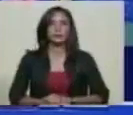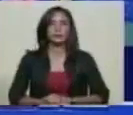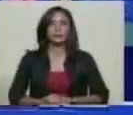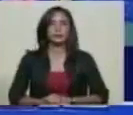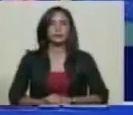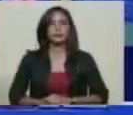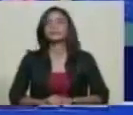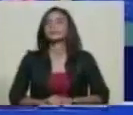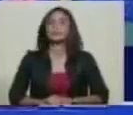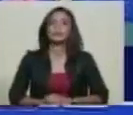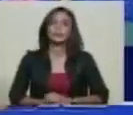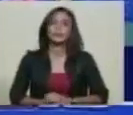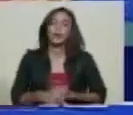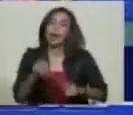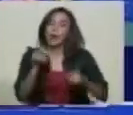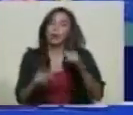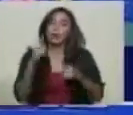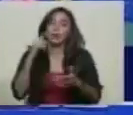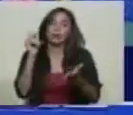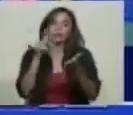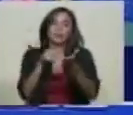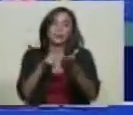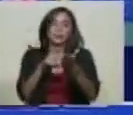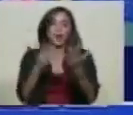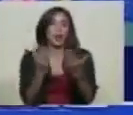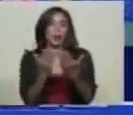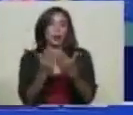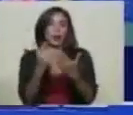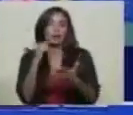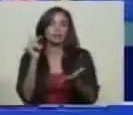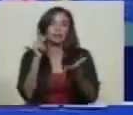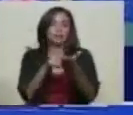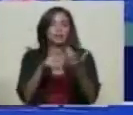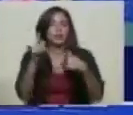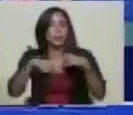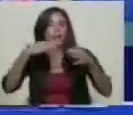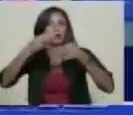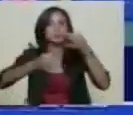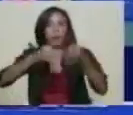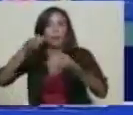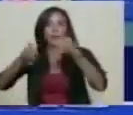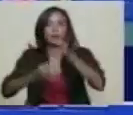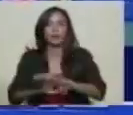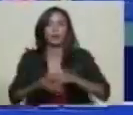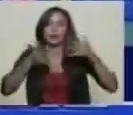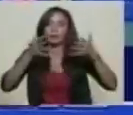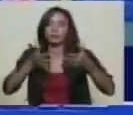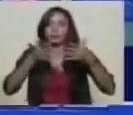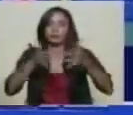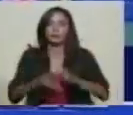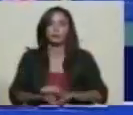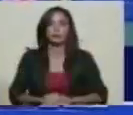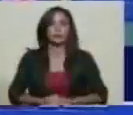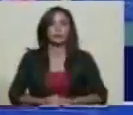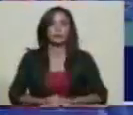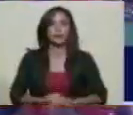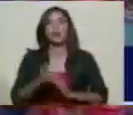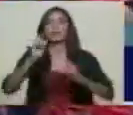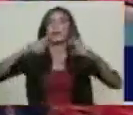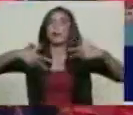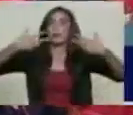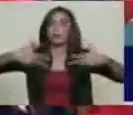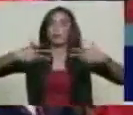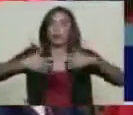En algunos casos presencial en la escuela de cuadro y en otros casos a través de